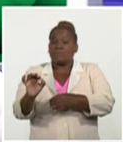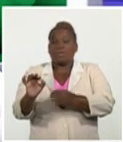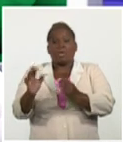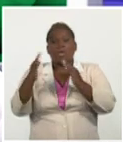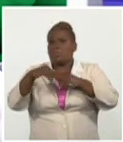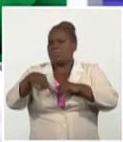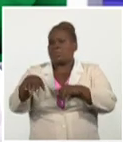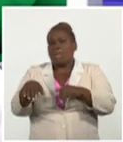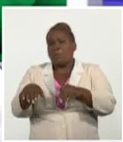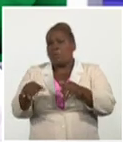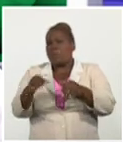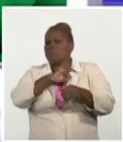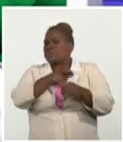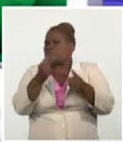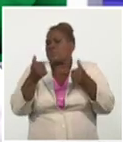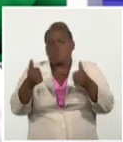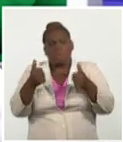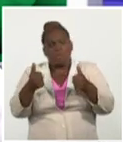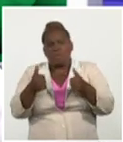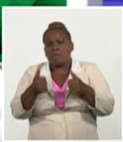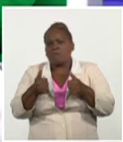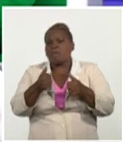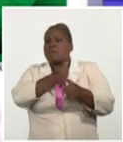y buscamos solución